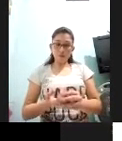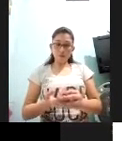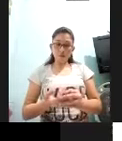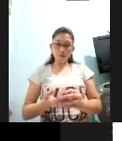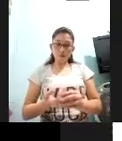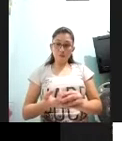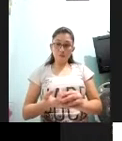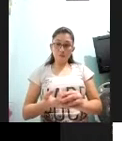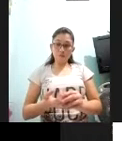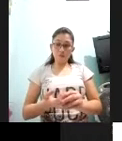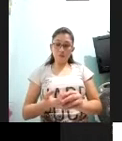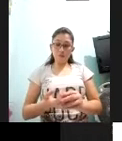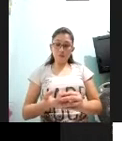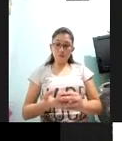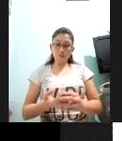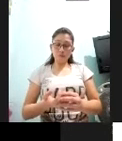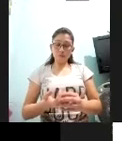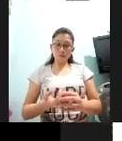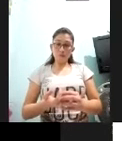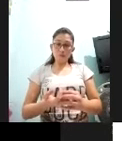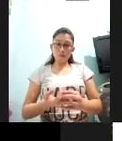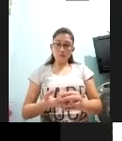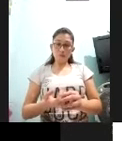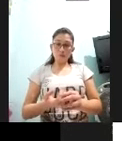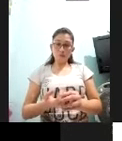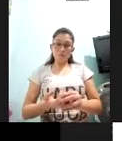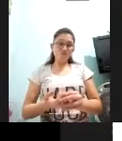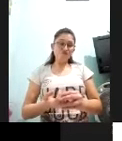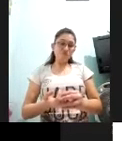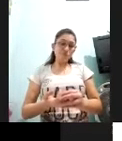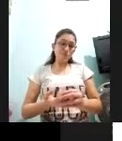saludando a alguien. ¡Ey! ¡Ey! ¡Ey! Y cuando llegue la